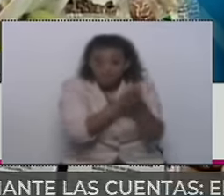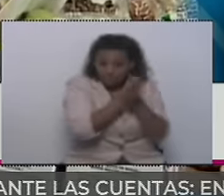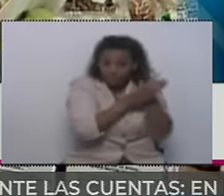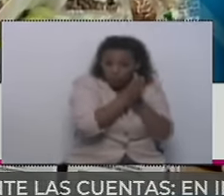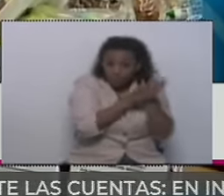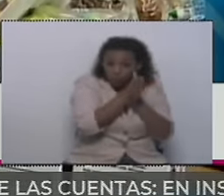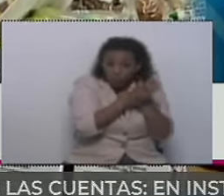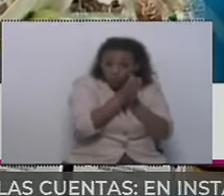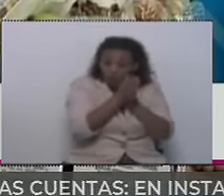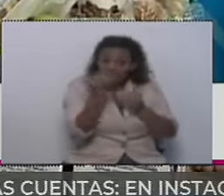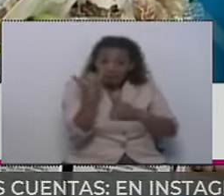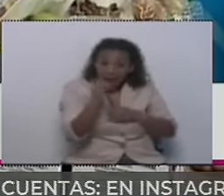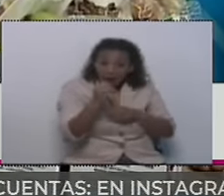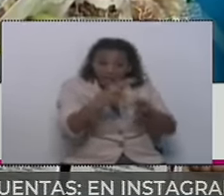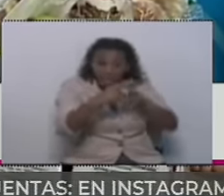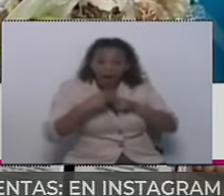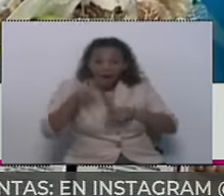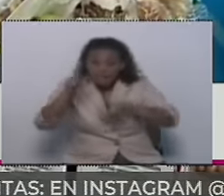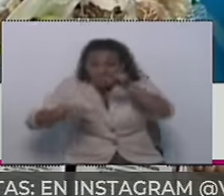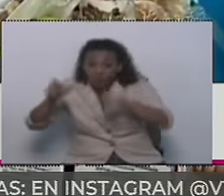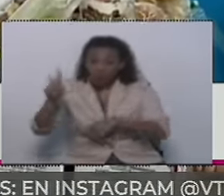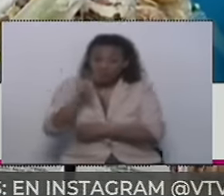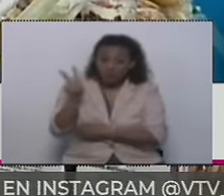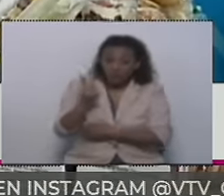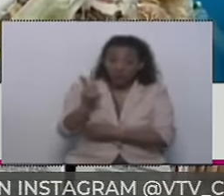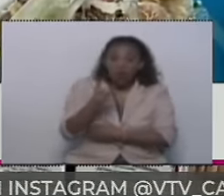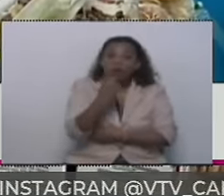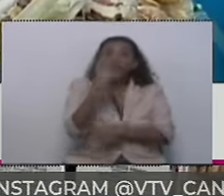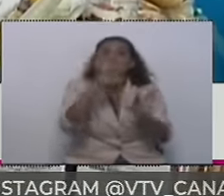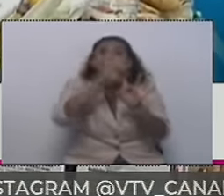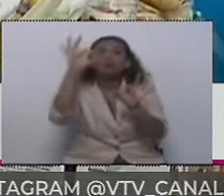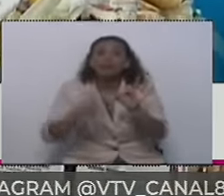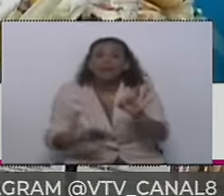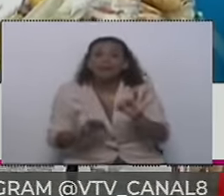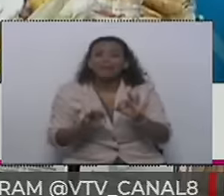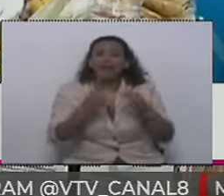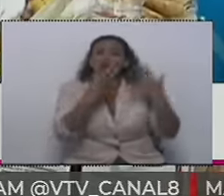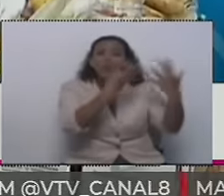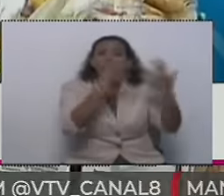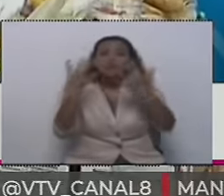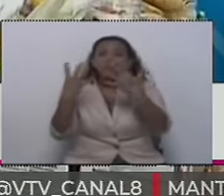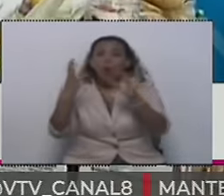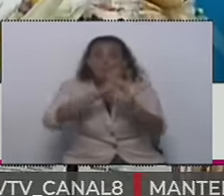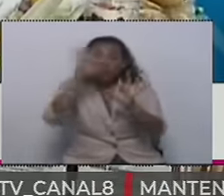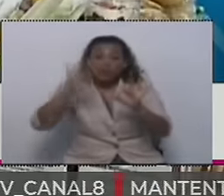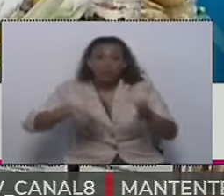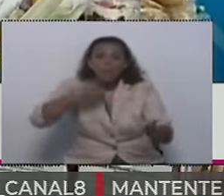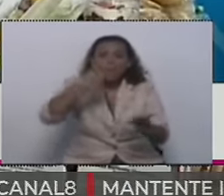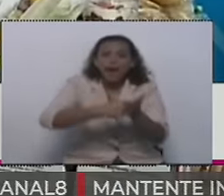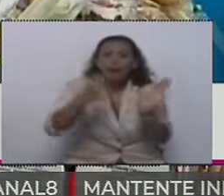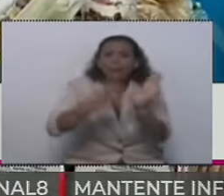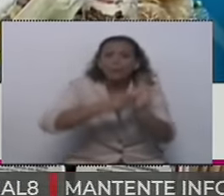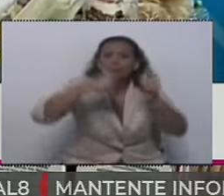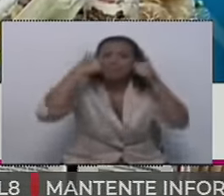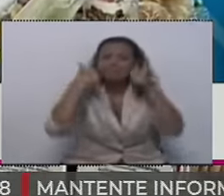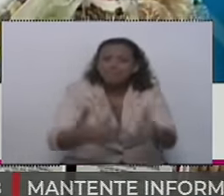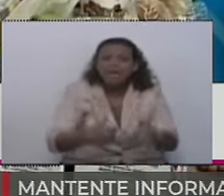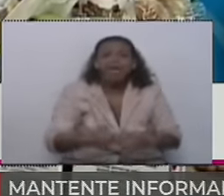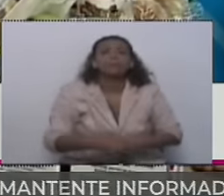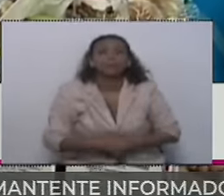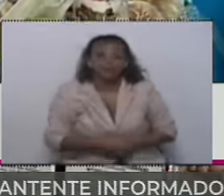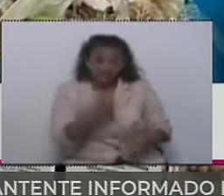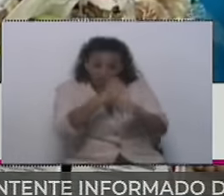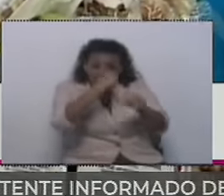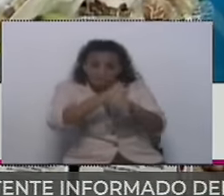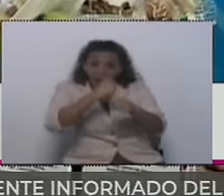y financiamiento que se le da a los emprendedores y emprendedoras, 1%. O sea, el 99% paga. Así paga. Sí. El que